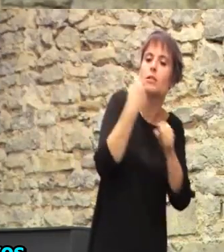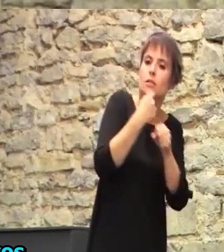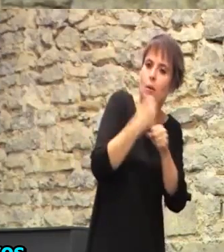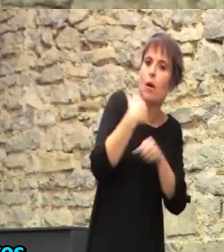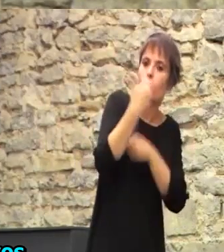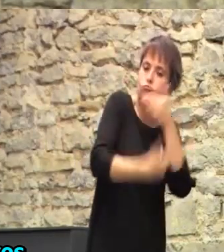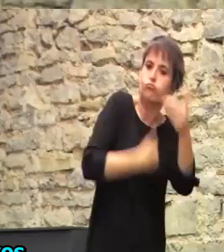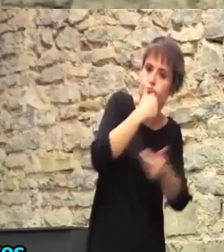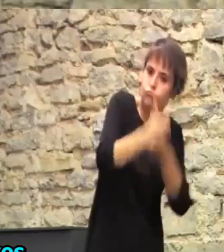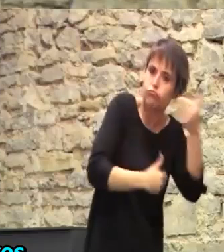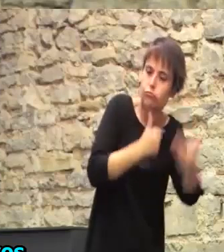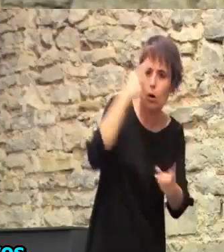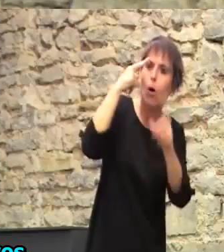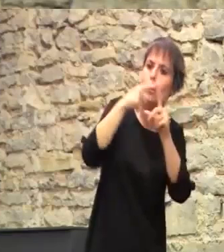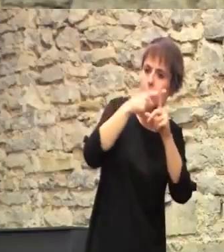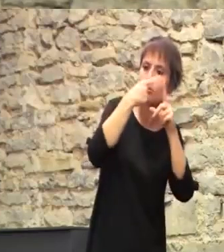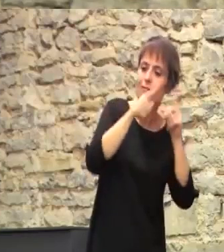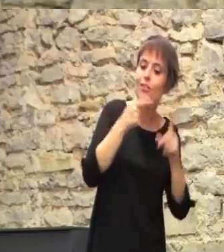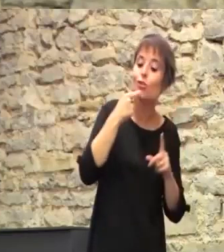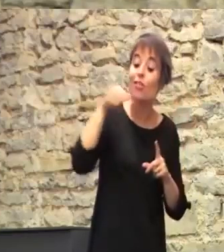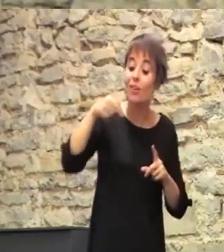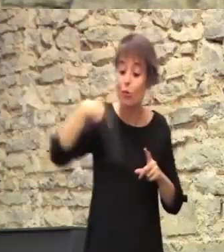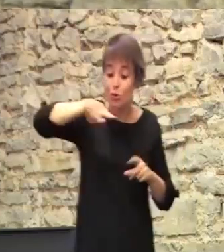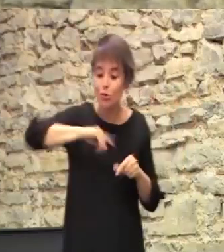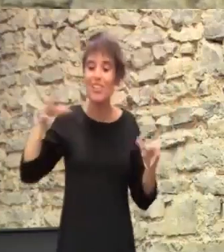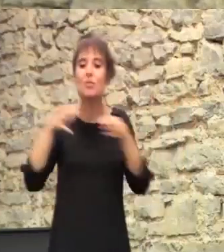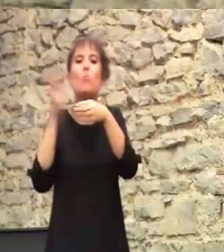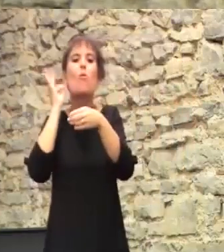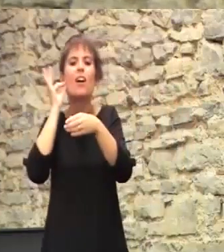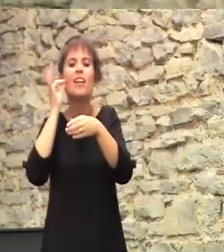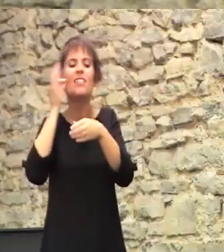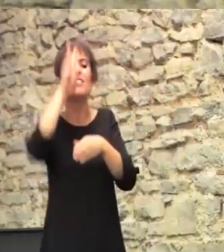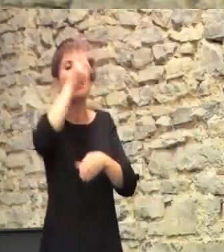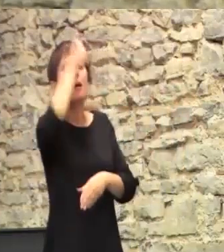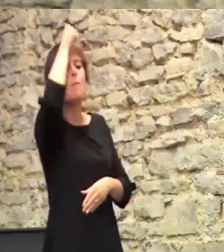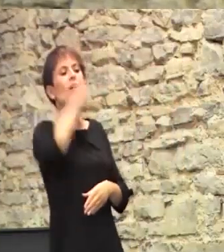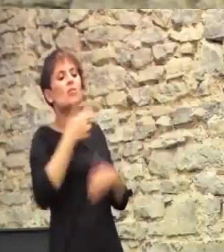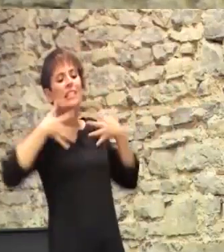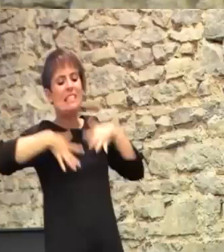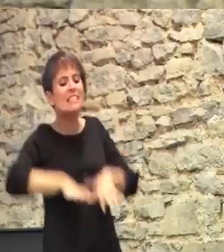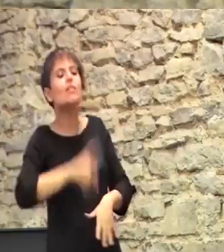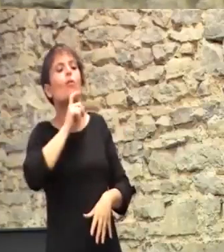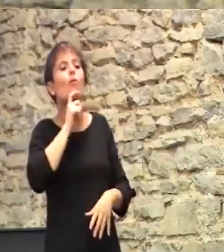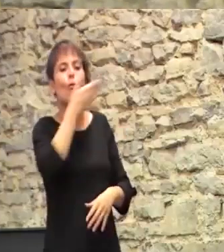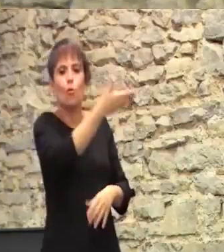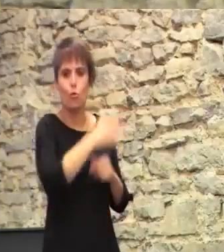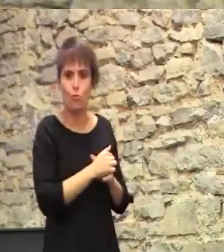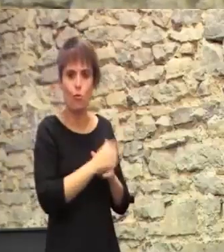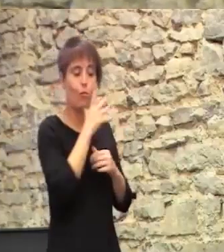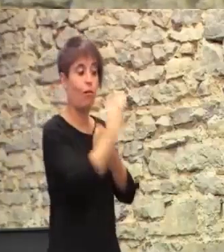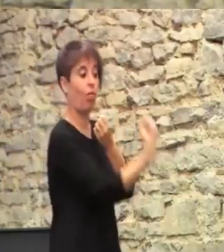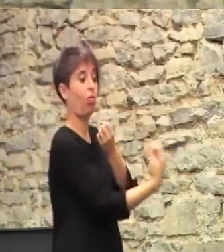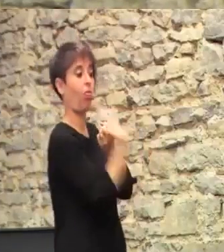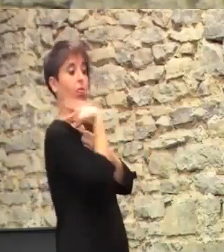distintos grupos y con distintos objetivos yo digo en la nuestra en la masculinidad que se nos ha insertado